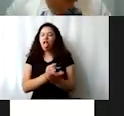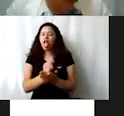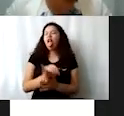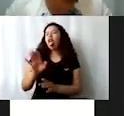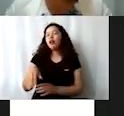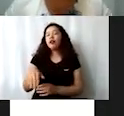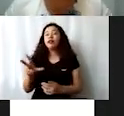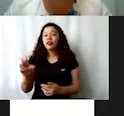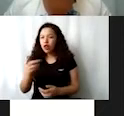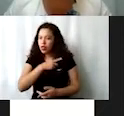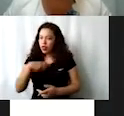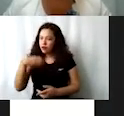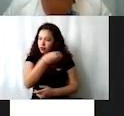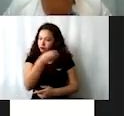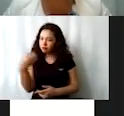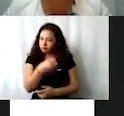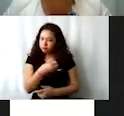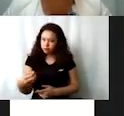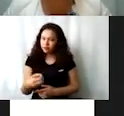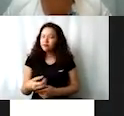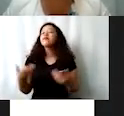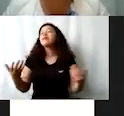las estructuras, por supuesto,